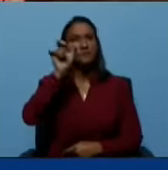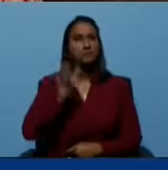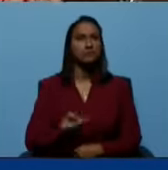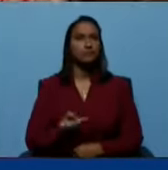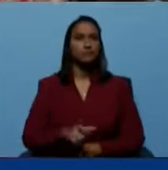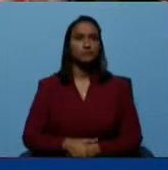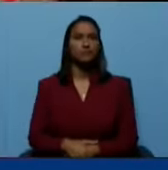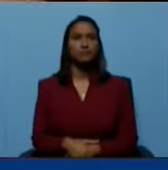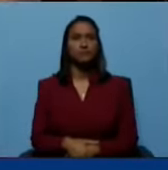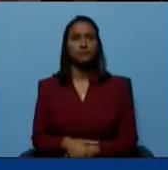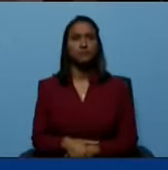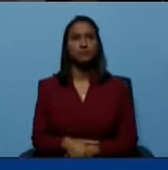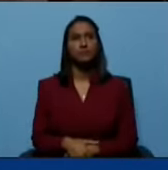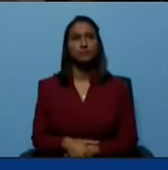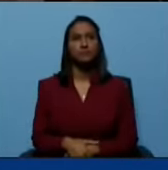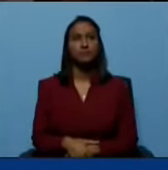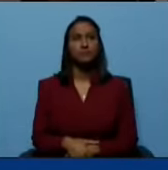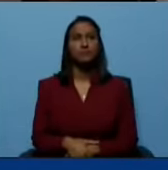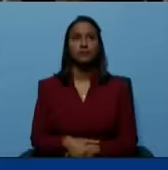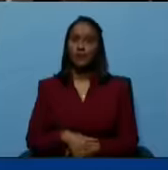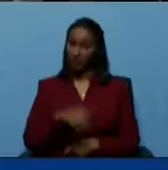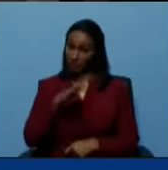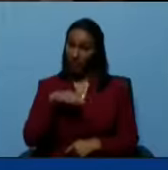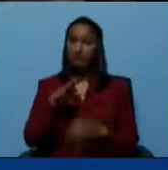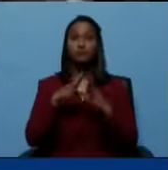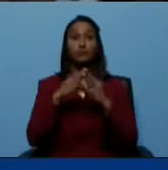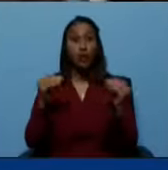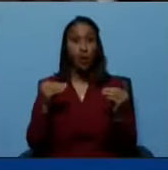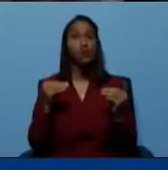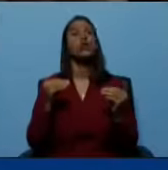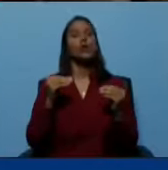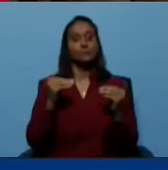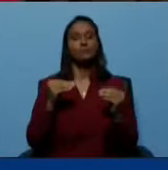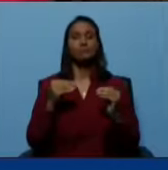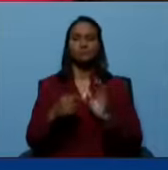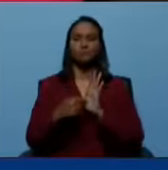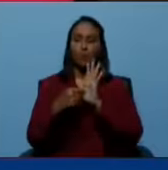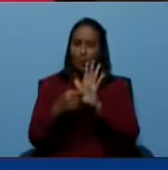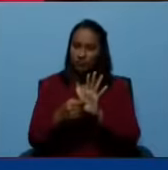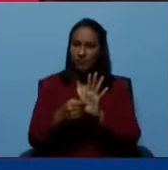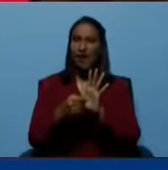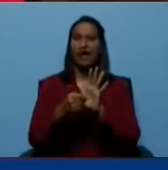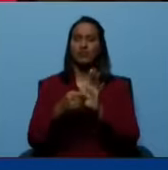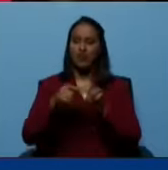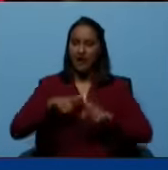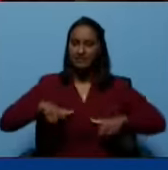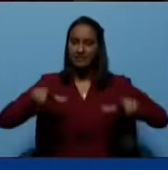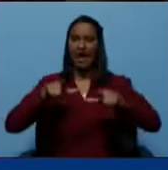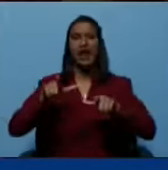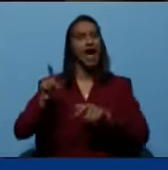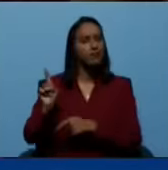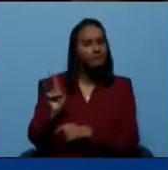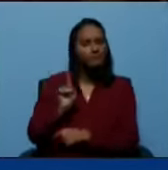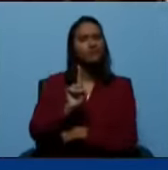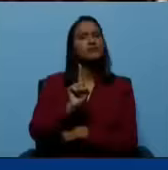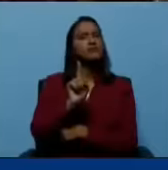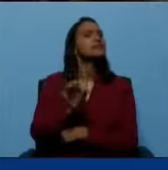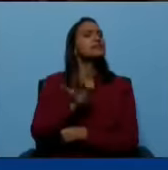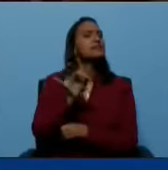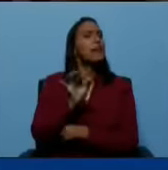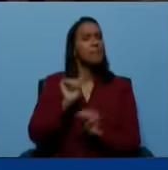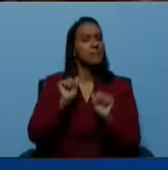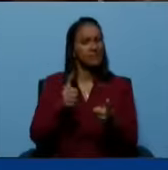quien además, recordemos, ha estado presente en cada una de las audiencias que se han celebrado en esta sala electoral del Tribunal Supremo de Justicia. Es la